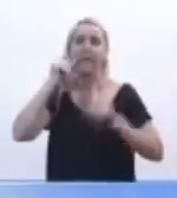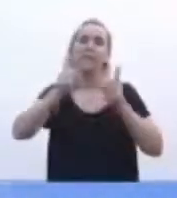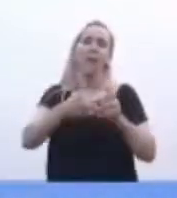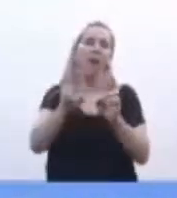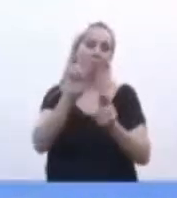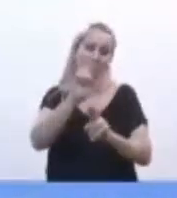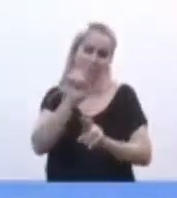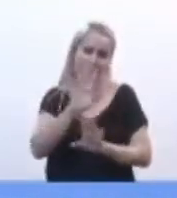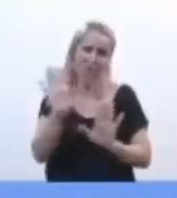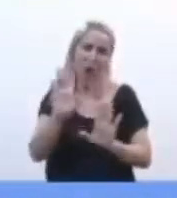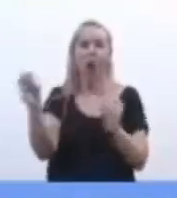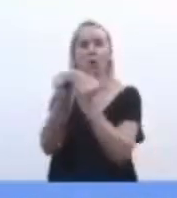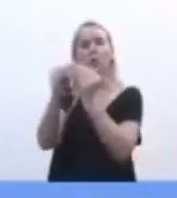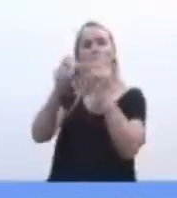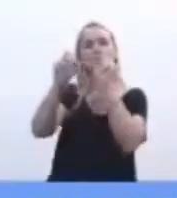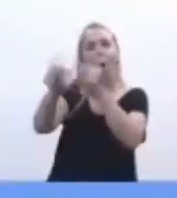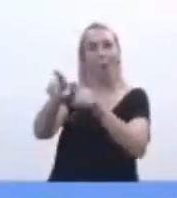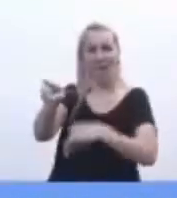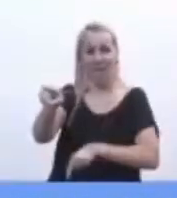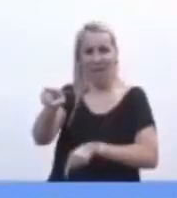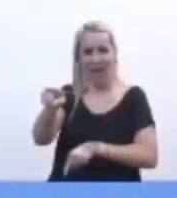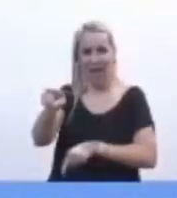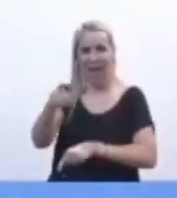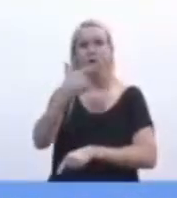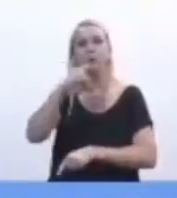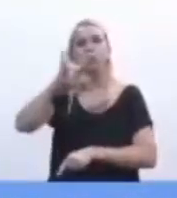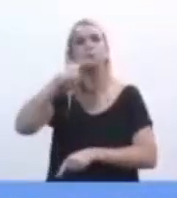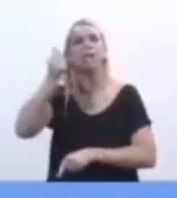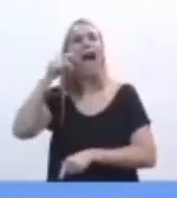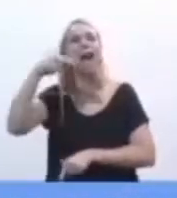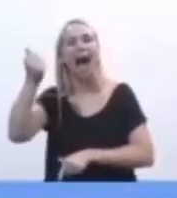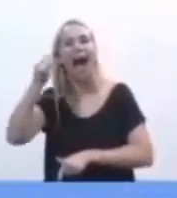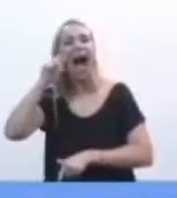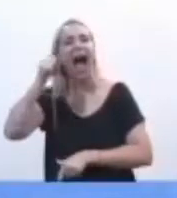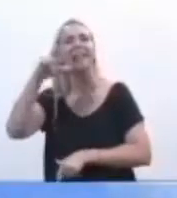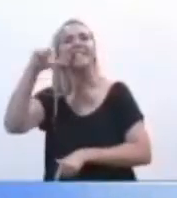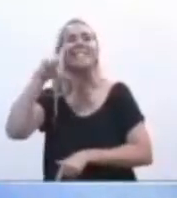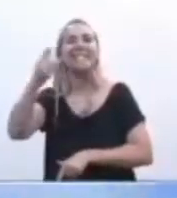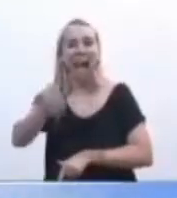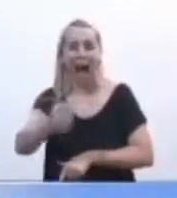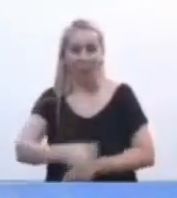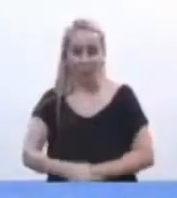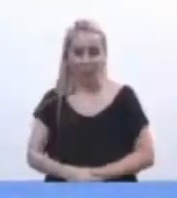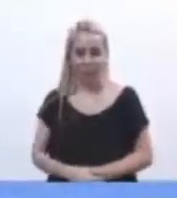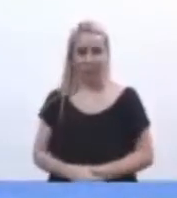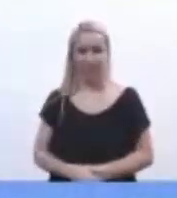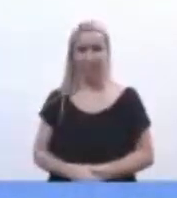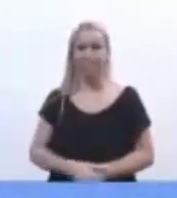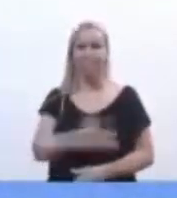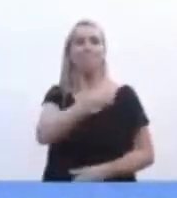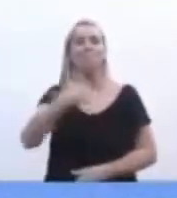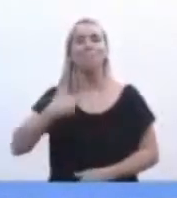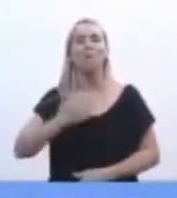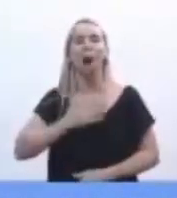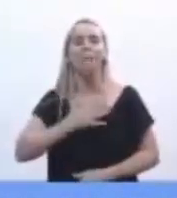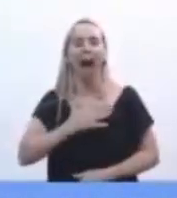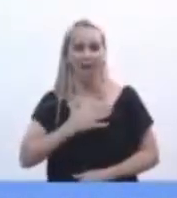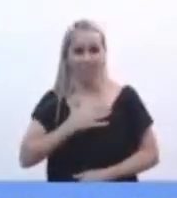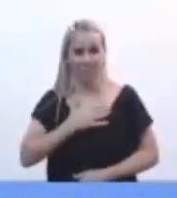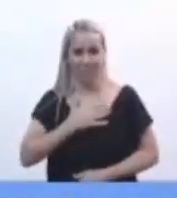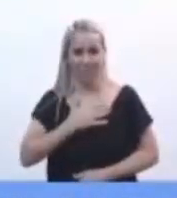amiga y compañera de nelly minyersky susana garcía mi mamá